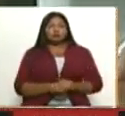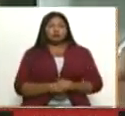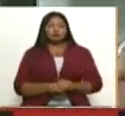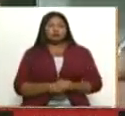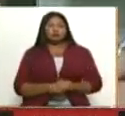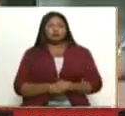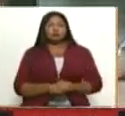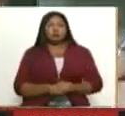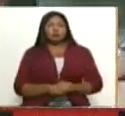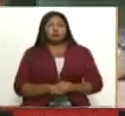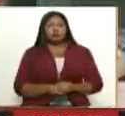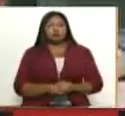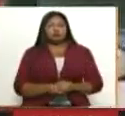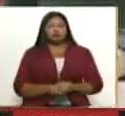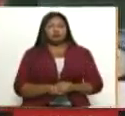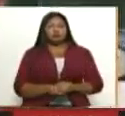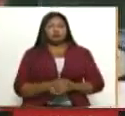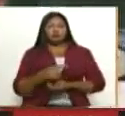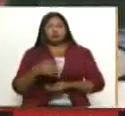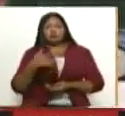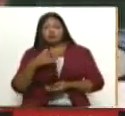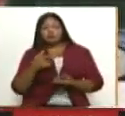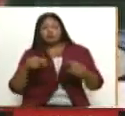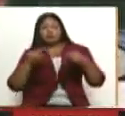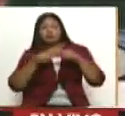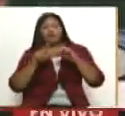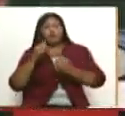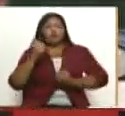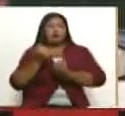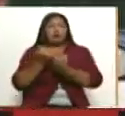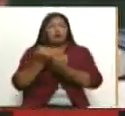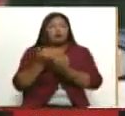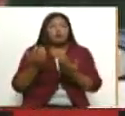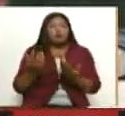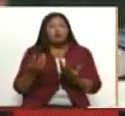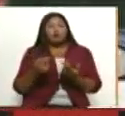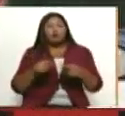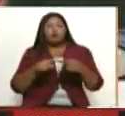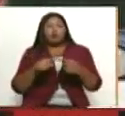En este sentido, los garantes y acompañantes